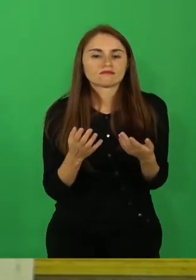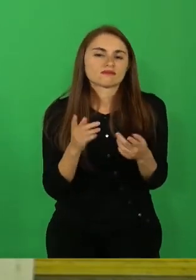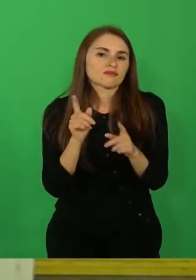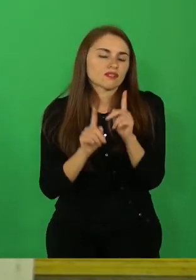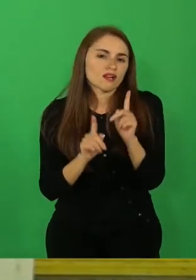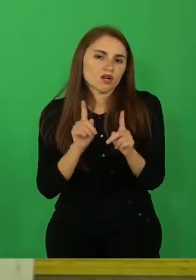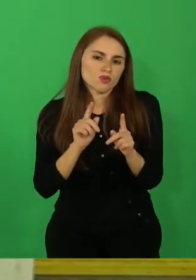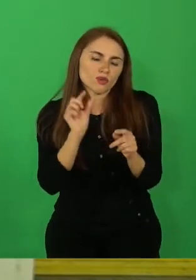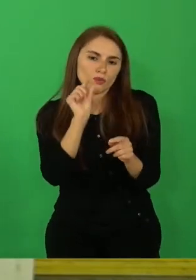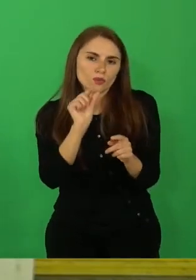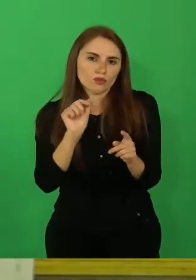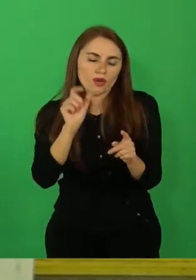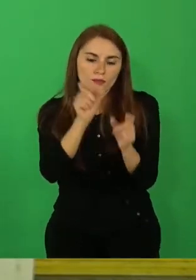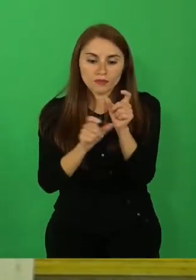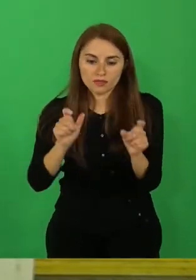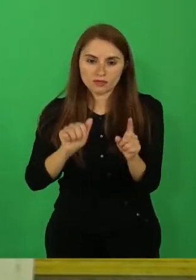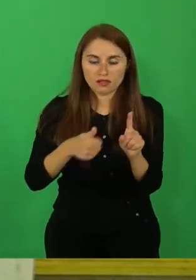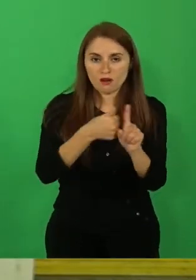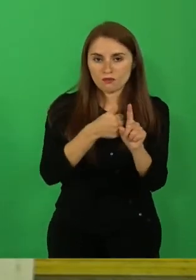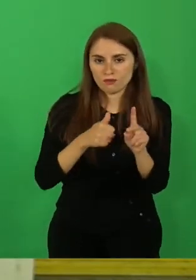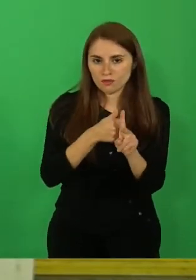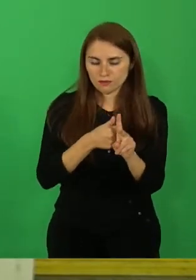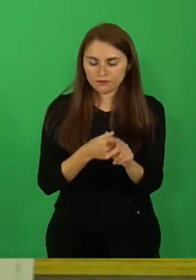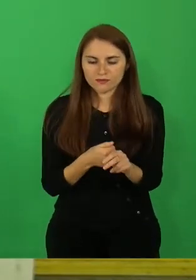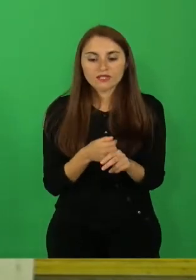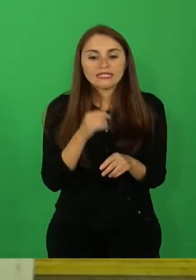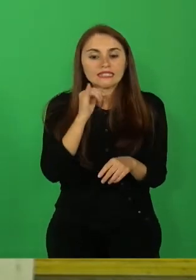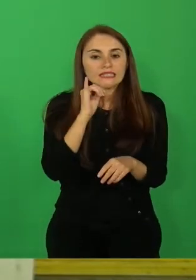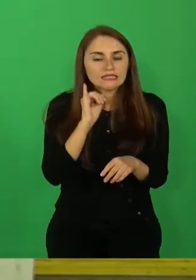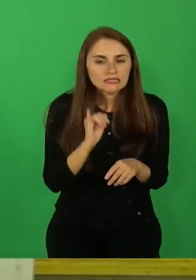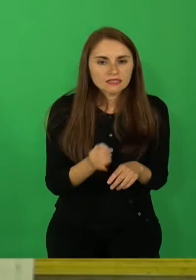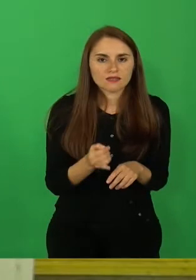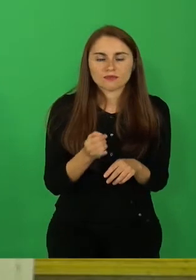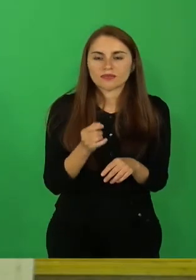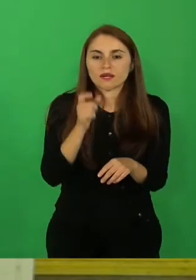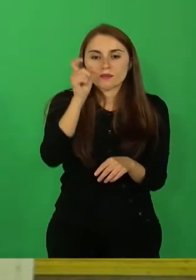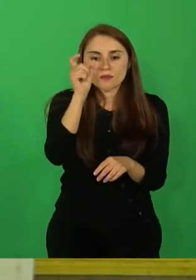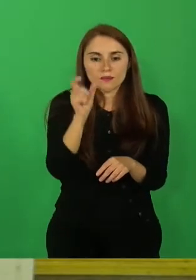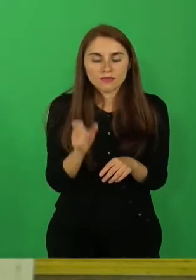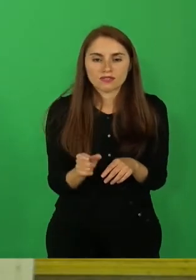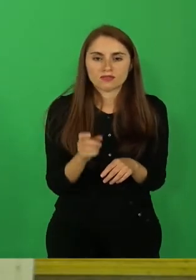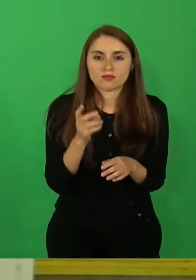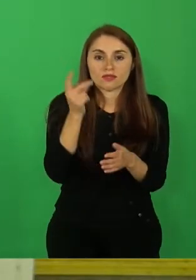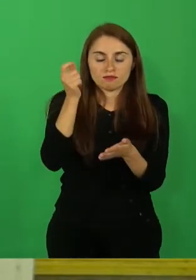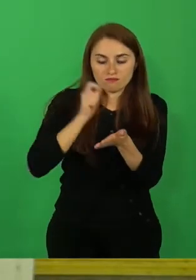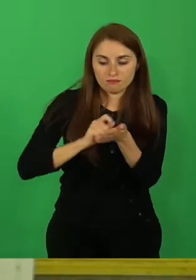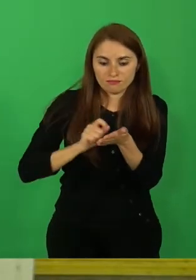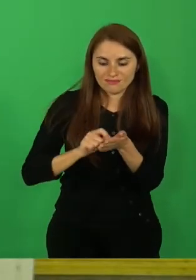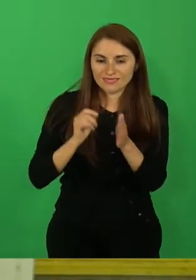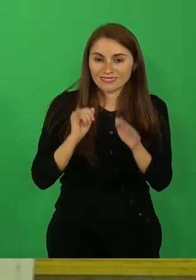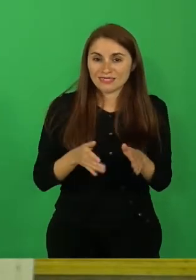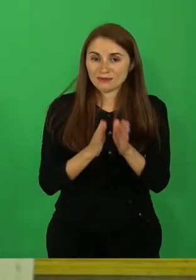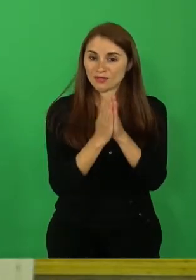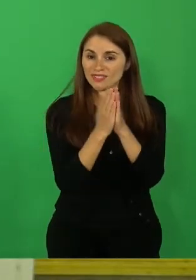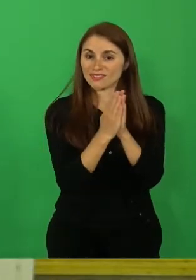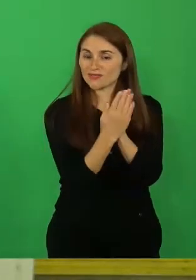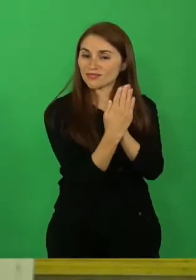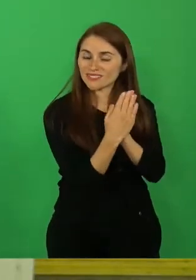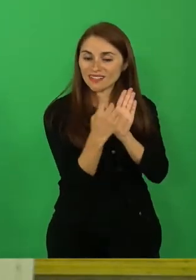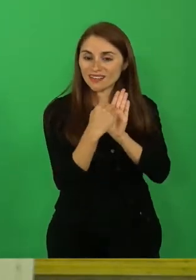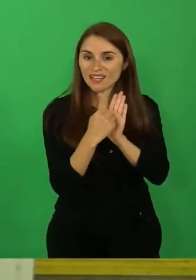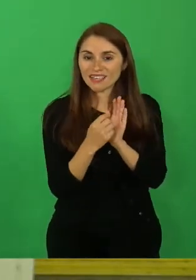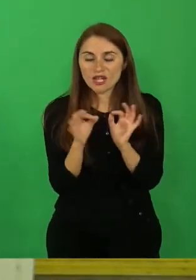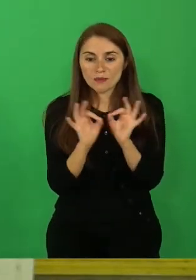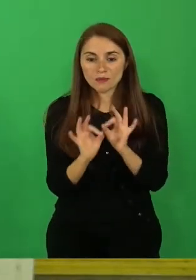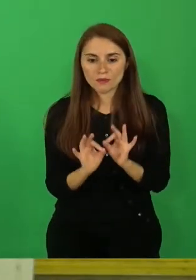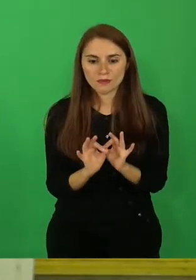incidentales, perdón. Y finalmente siempre tienen un autor. En el cuento va a aparecer en la portada o también puede aparecer, por ejemplo,